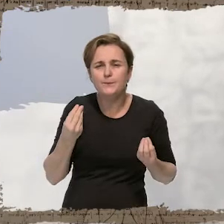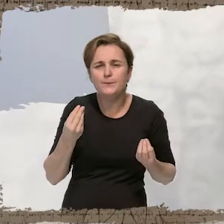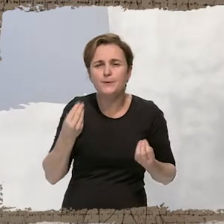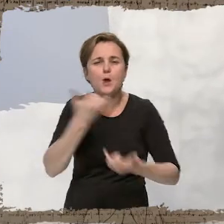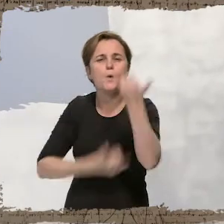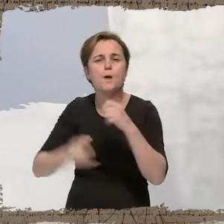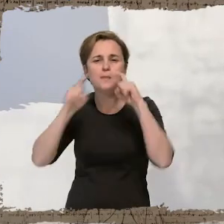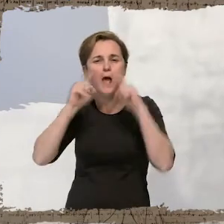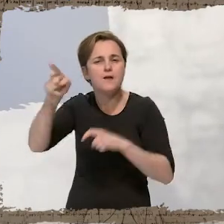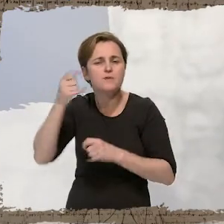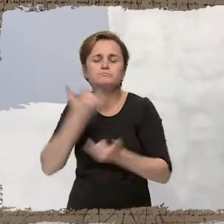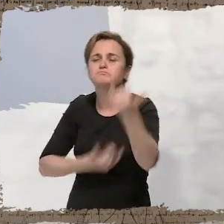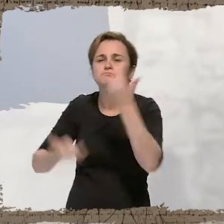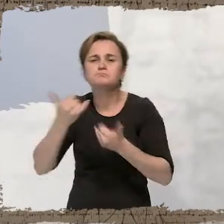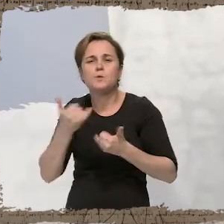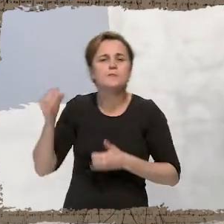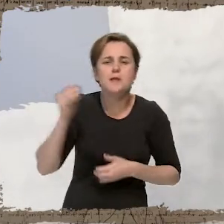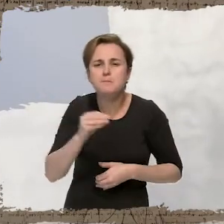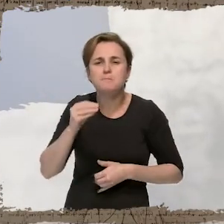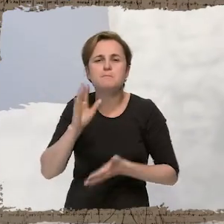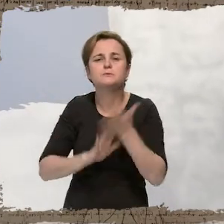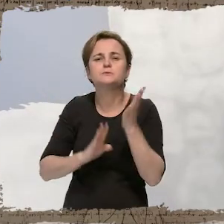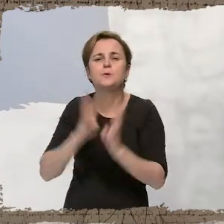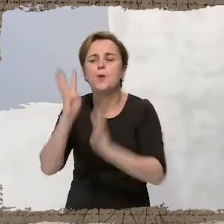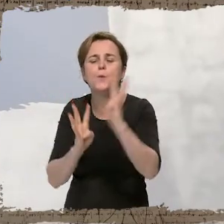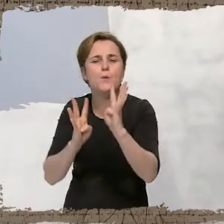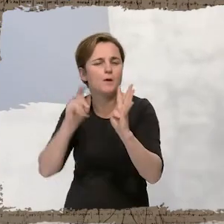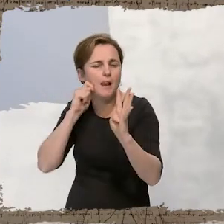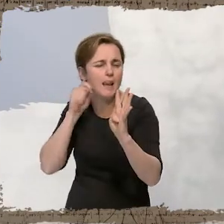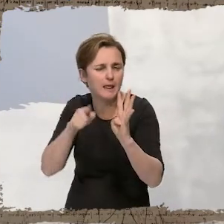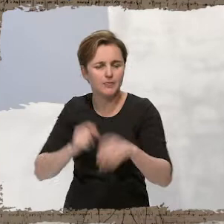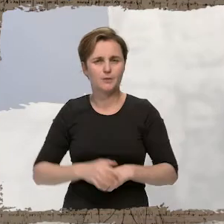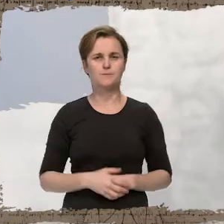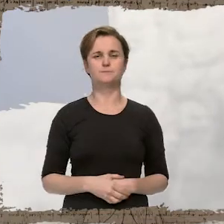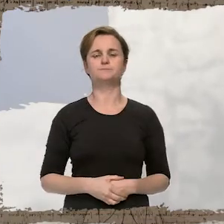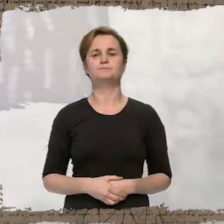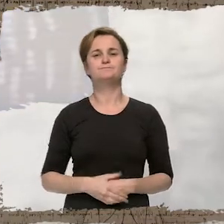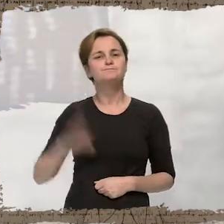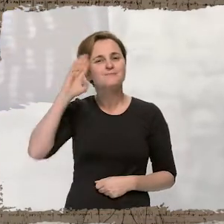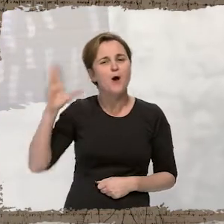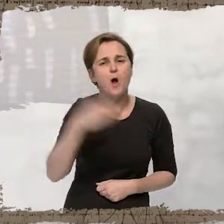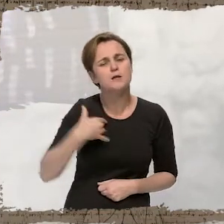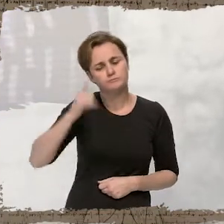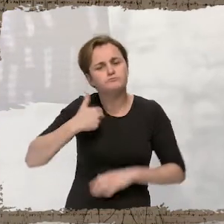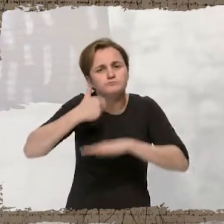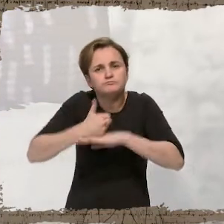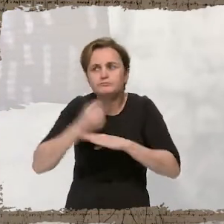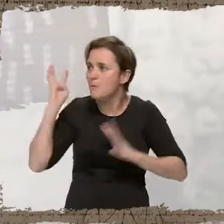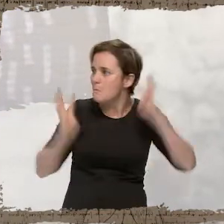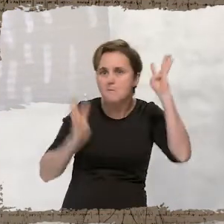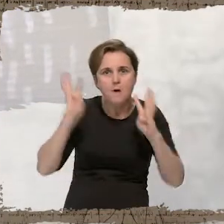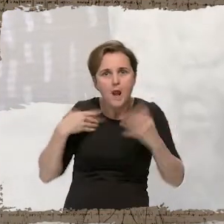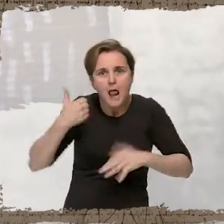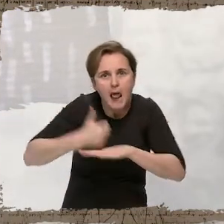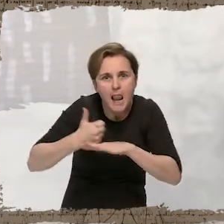con alfredo que nos va a contar un poco más acerca de este maravilloso lugar ahora camila así estoy acá en